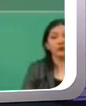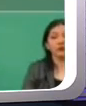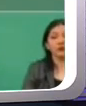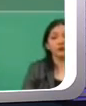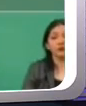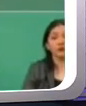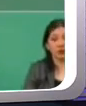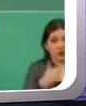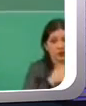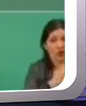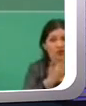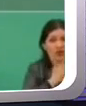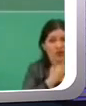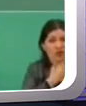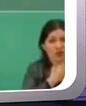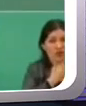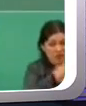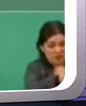votando para